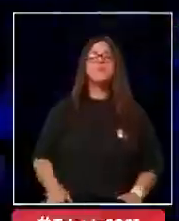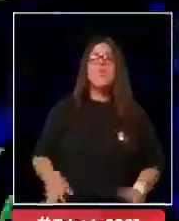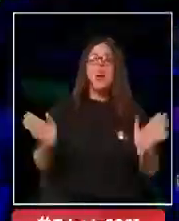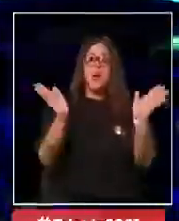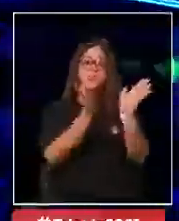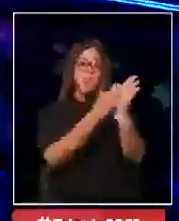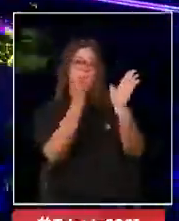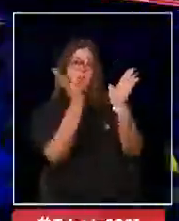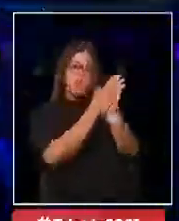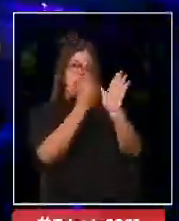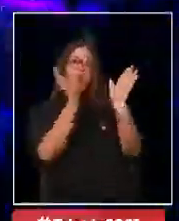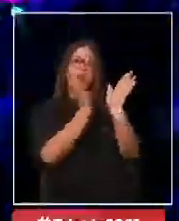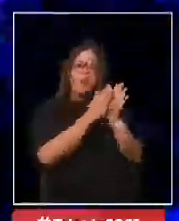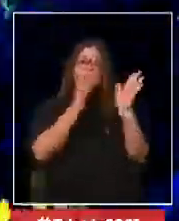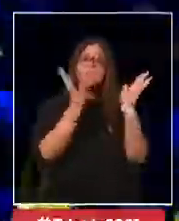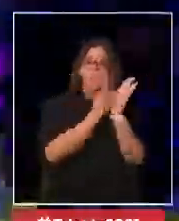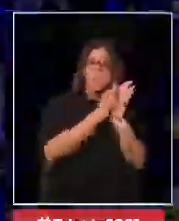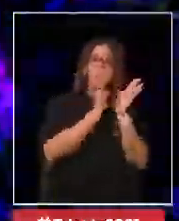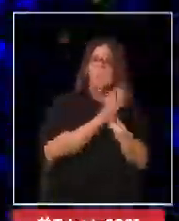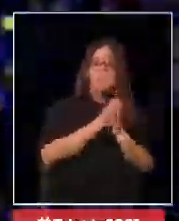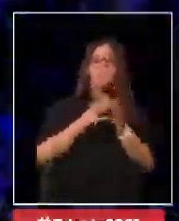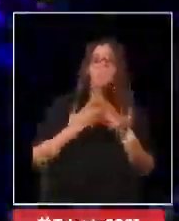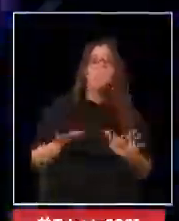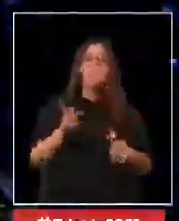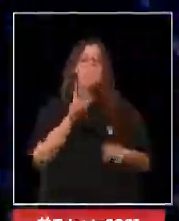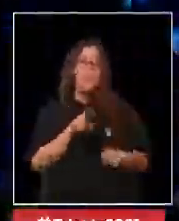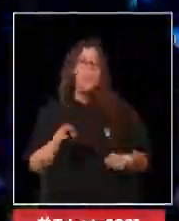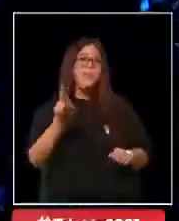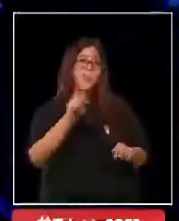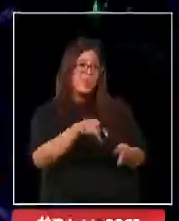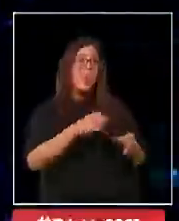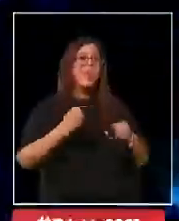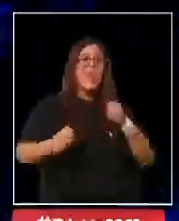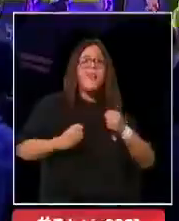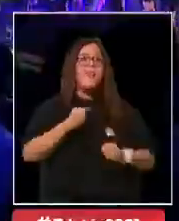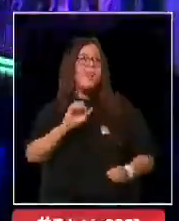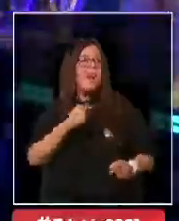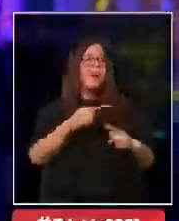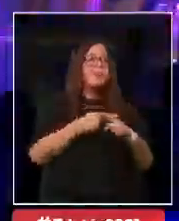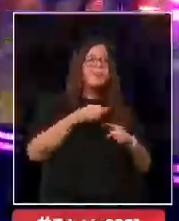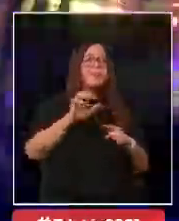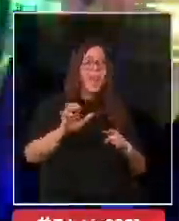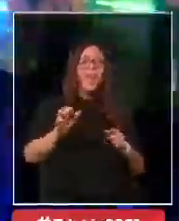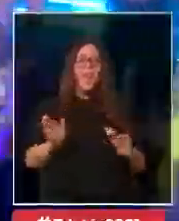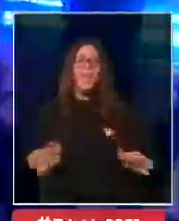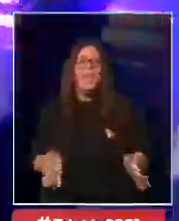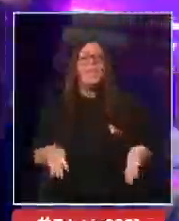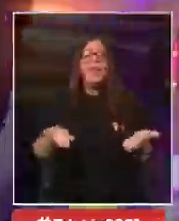Batendo palma, cada vez que eu achei, me chamando.